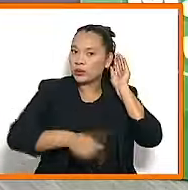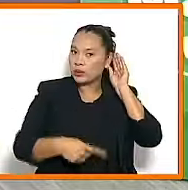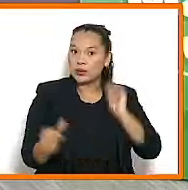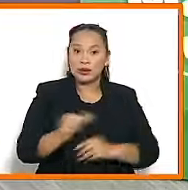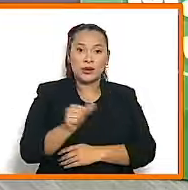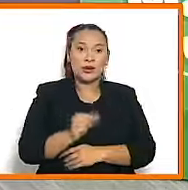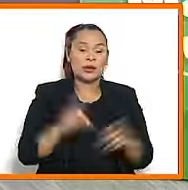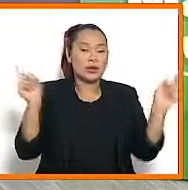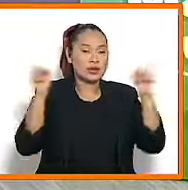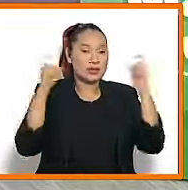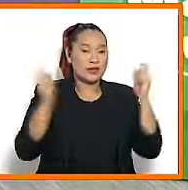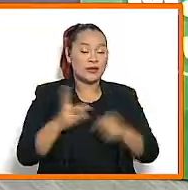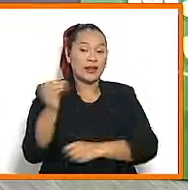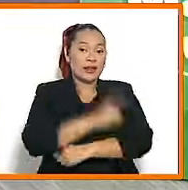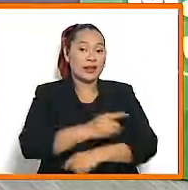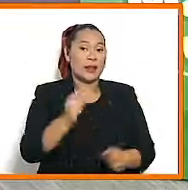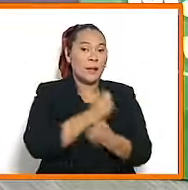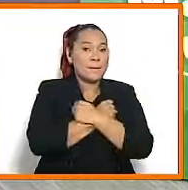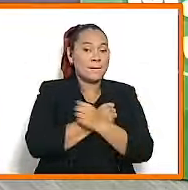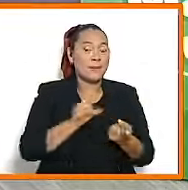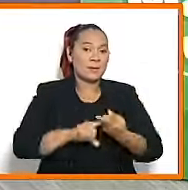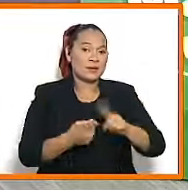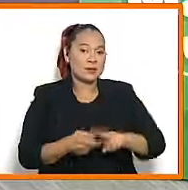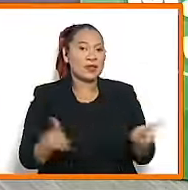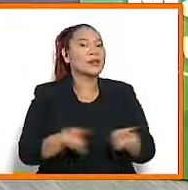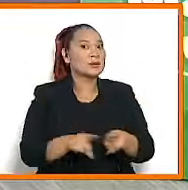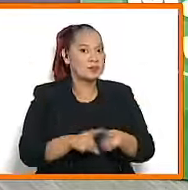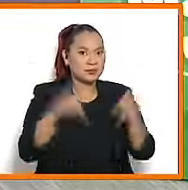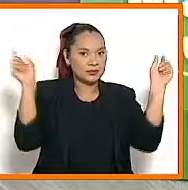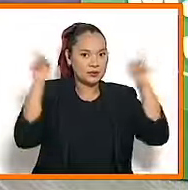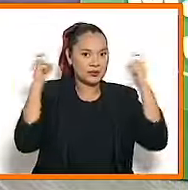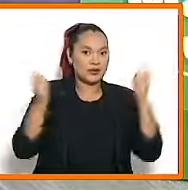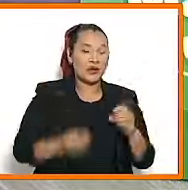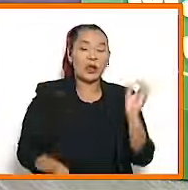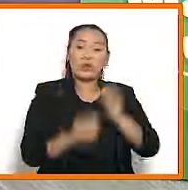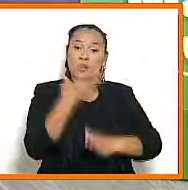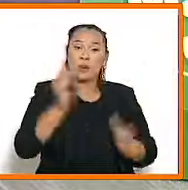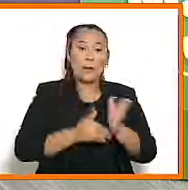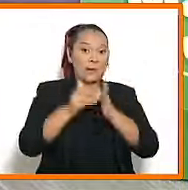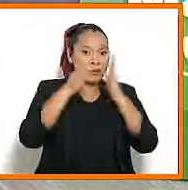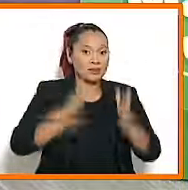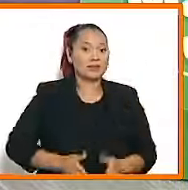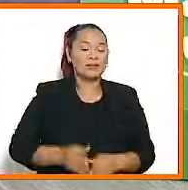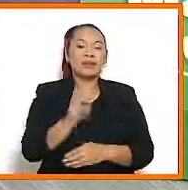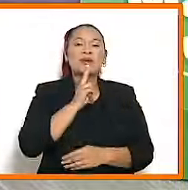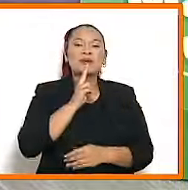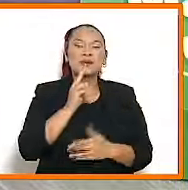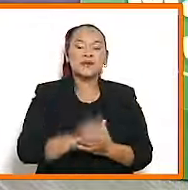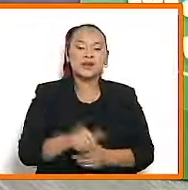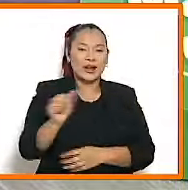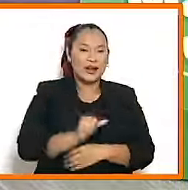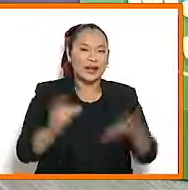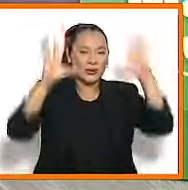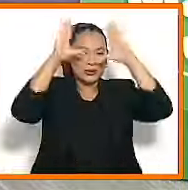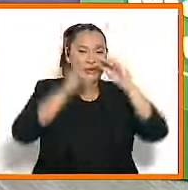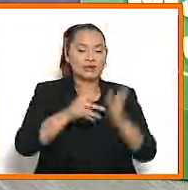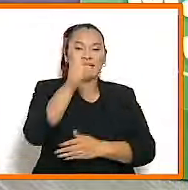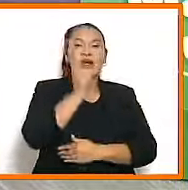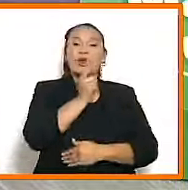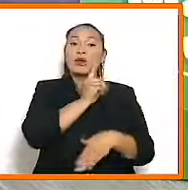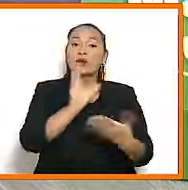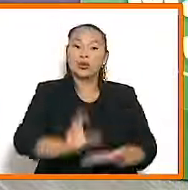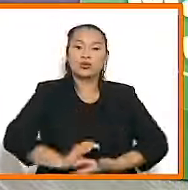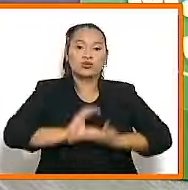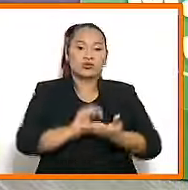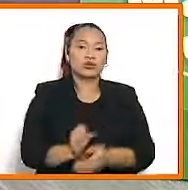el Día del Amor y la Amistad, sino que también podés celebrar que te podés convertir en nuestro millonario. Y es que hoy es noche de Loto Super Premio. Y nuestro